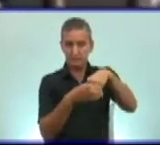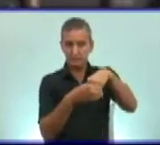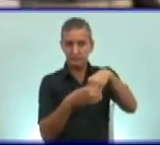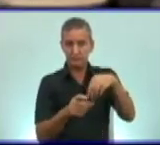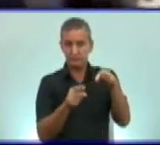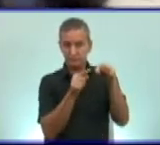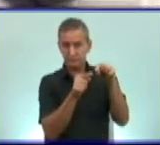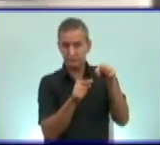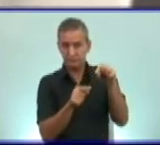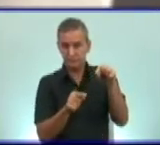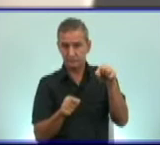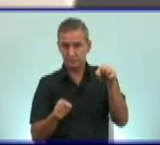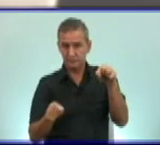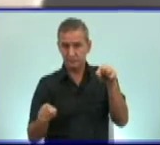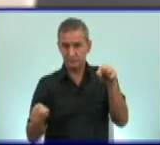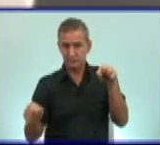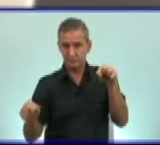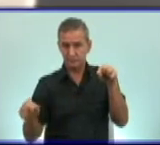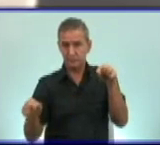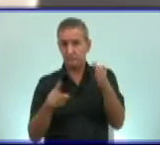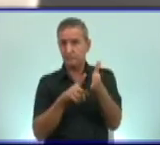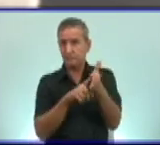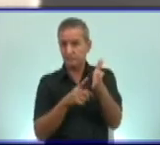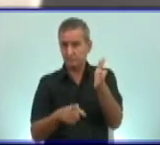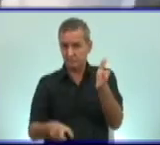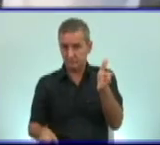cable conectado a la corriente eléctrica.